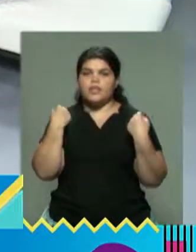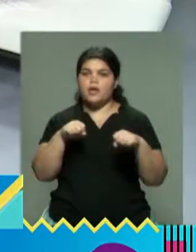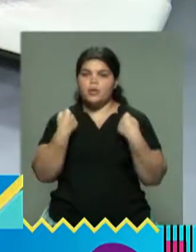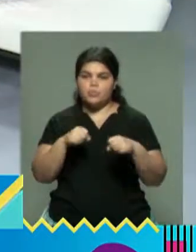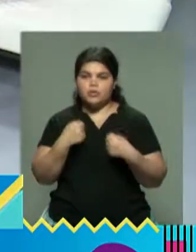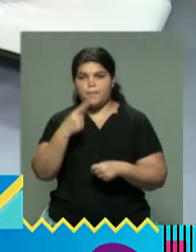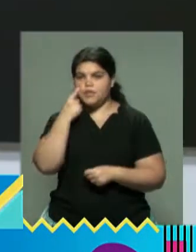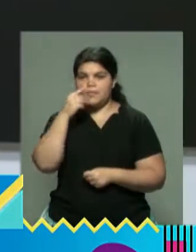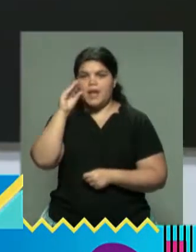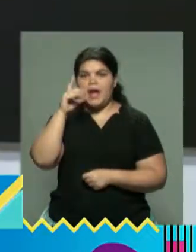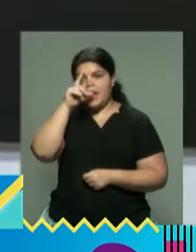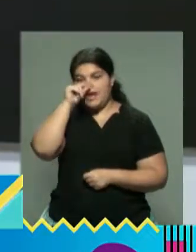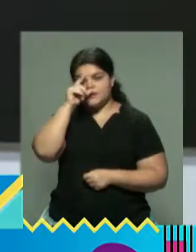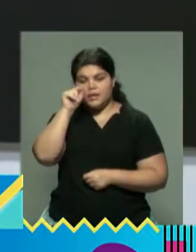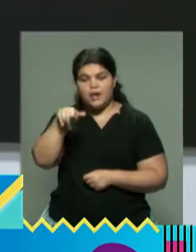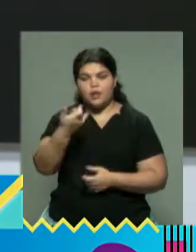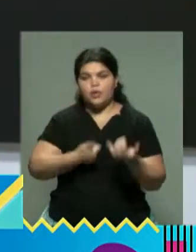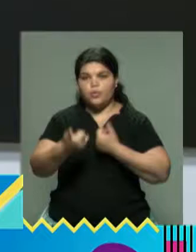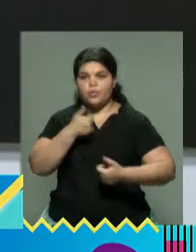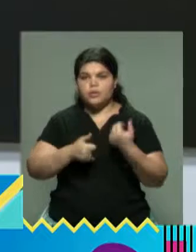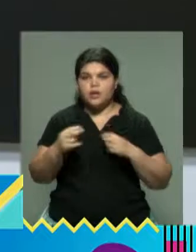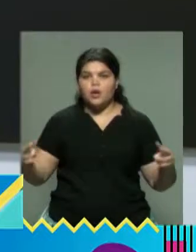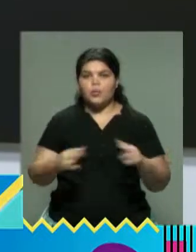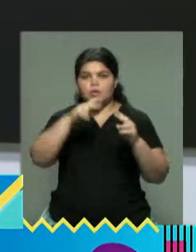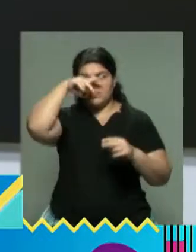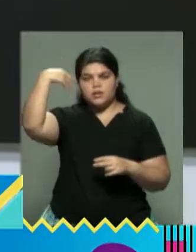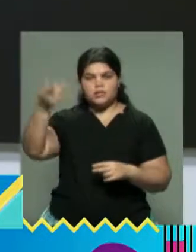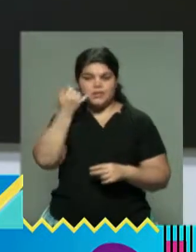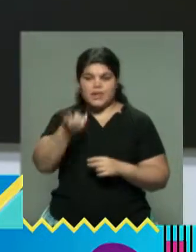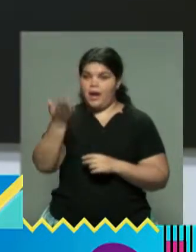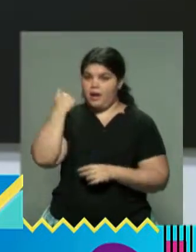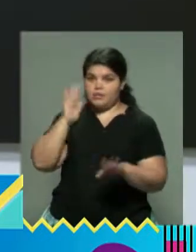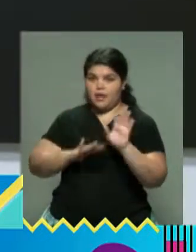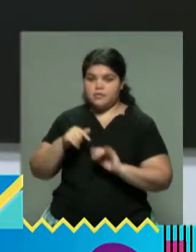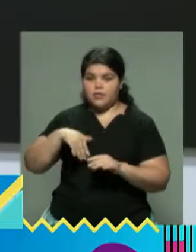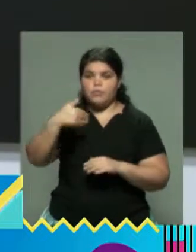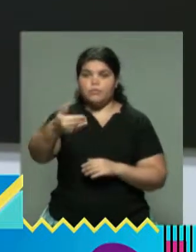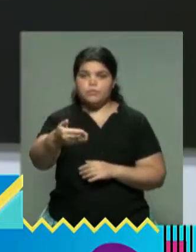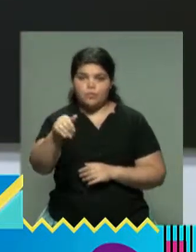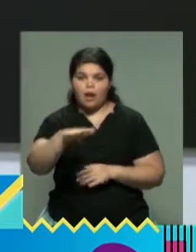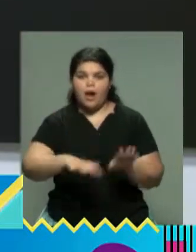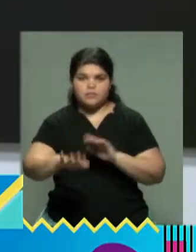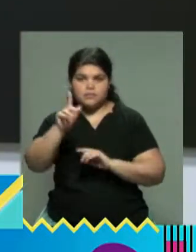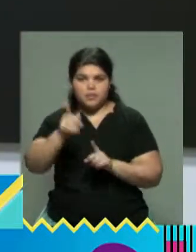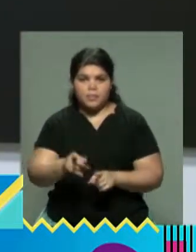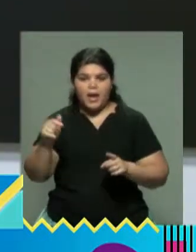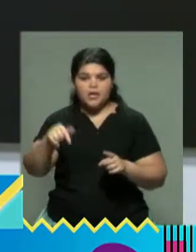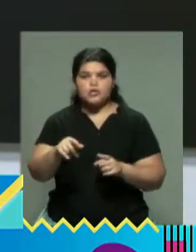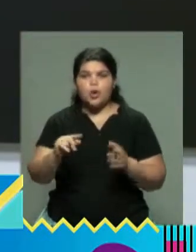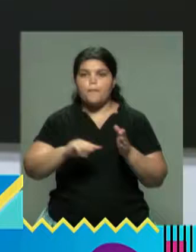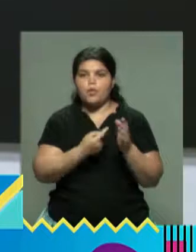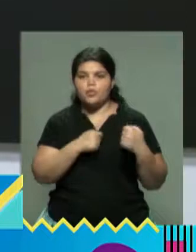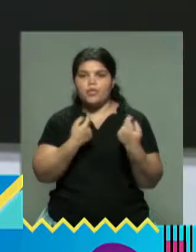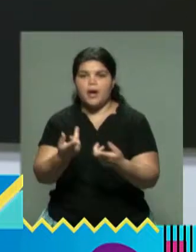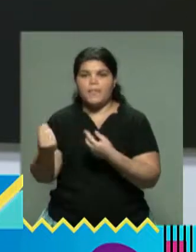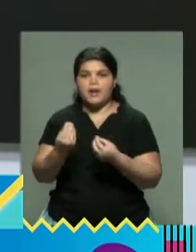la Municipalidad de Las Heras, hablándonos acerca del encuentro internacional que ya se realizó y el que se va a realizar dentro de muy poco, que aporta puntaje para el